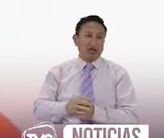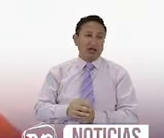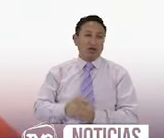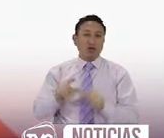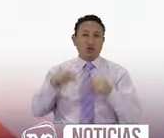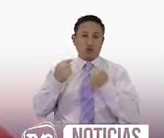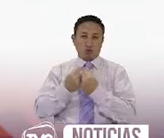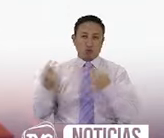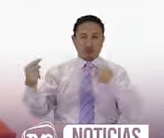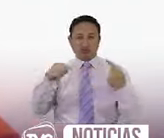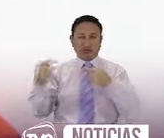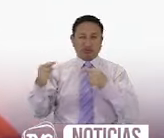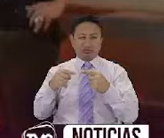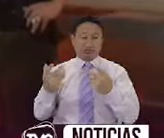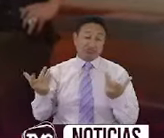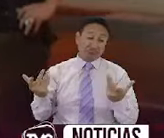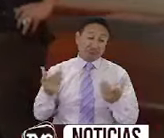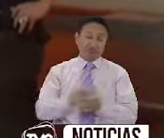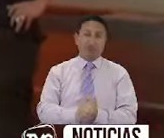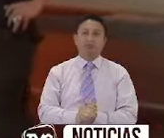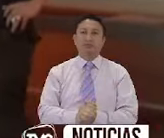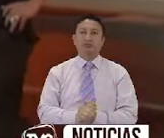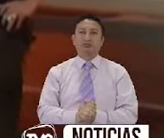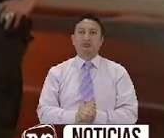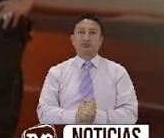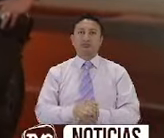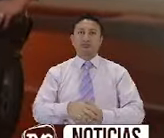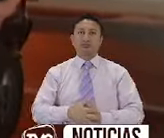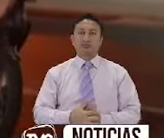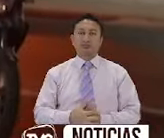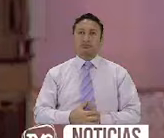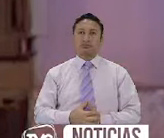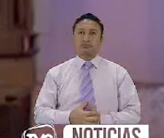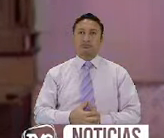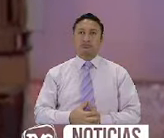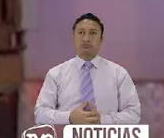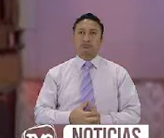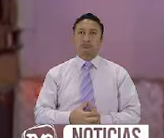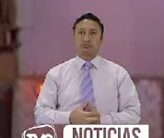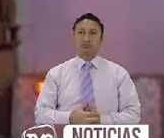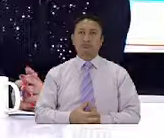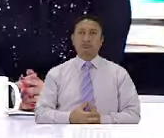vez de territorio entre grupos delictivos. Informó José Morales.